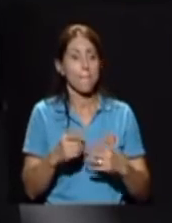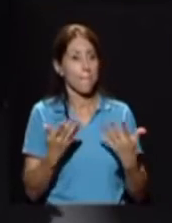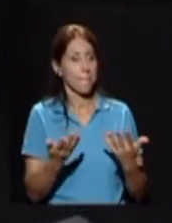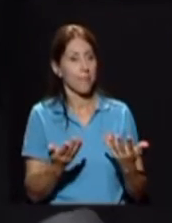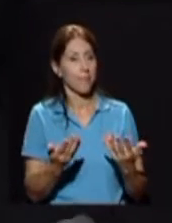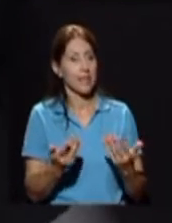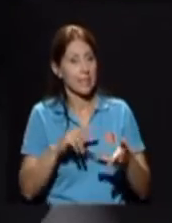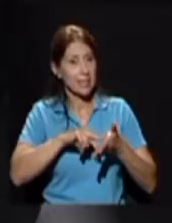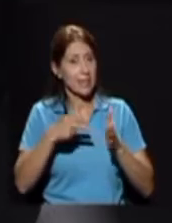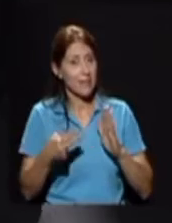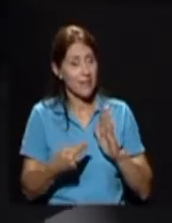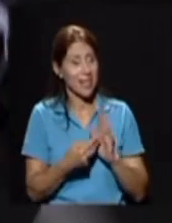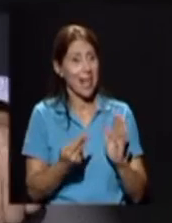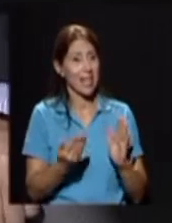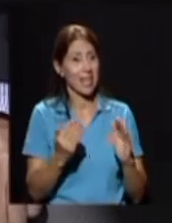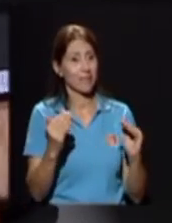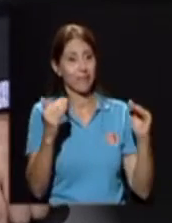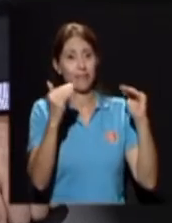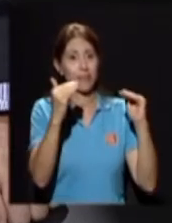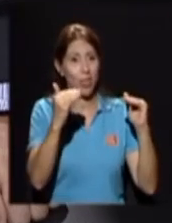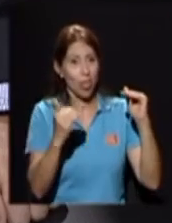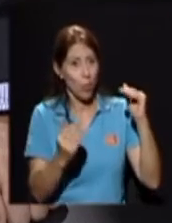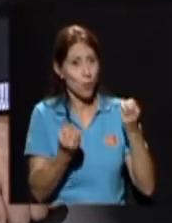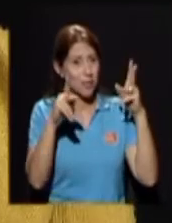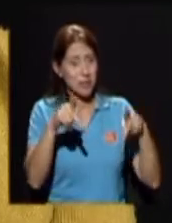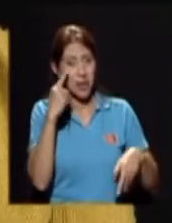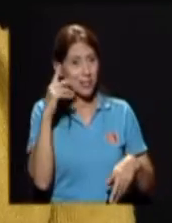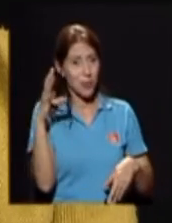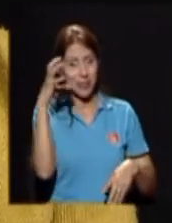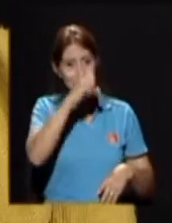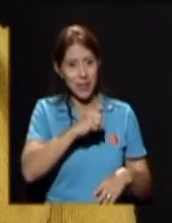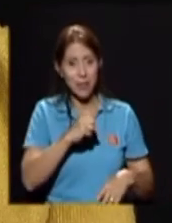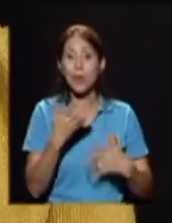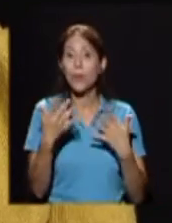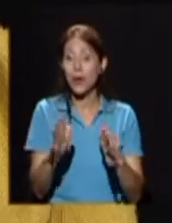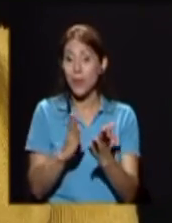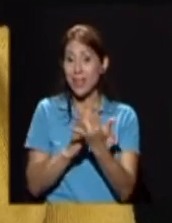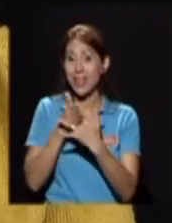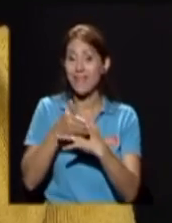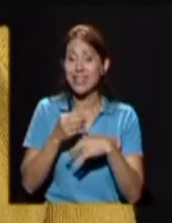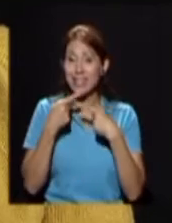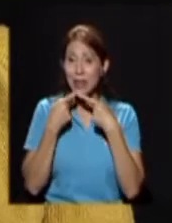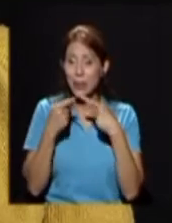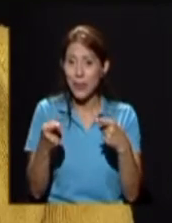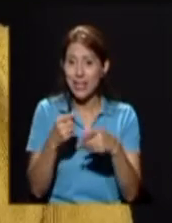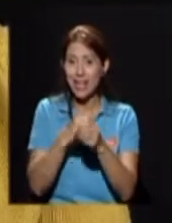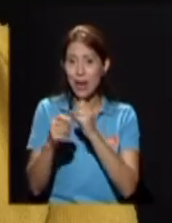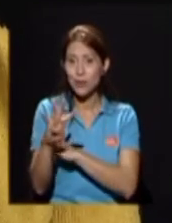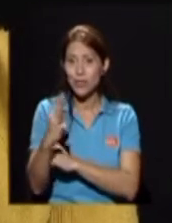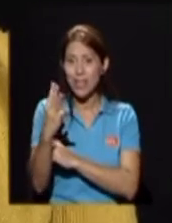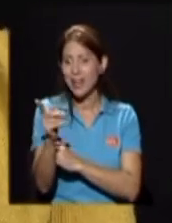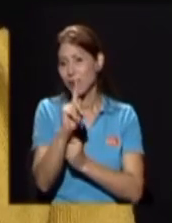inequidad debe ser horroroso. Vía sentencias de la sala constitucional, digamos, no se va a solucionar el problema ni de